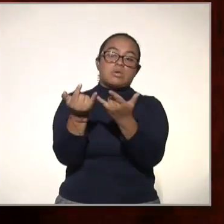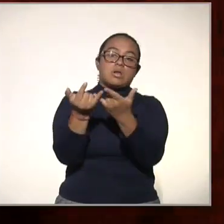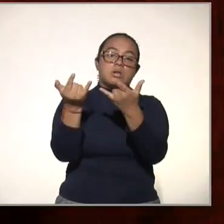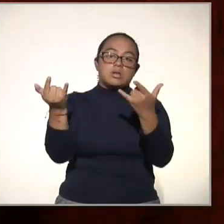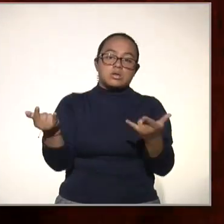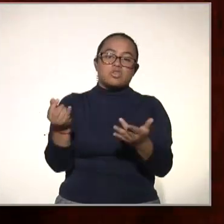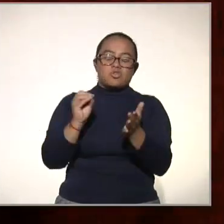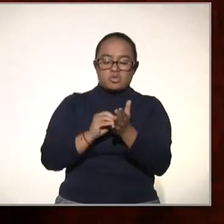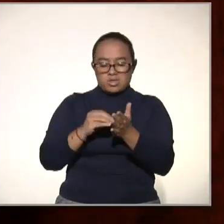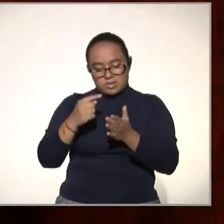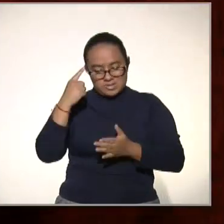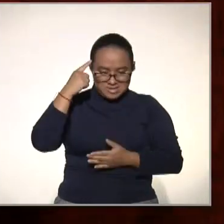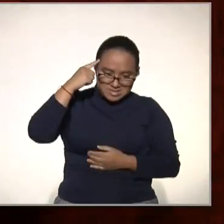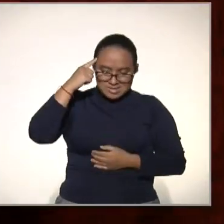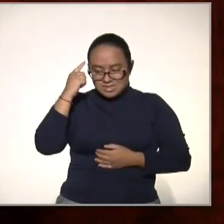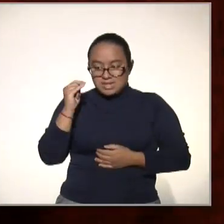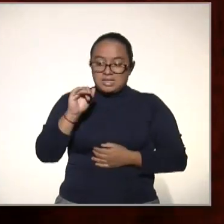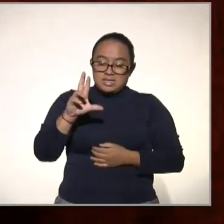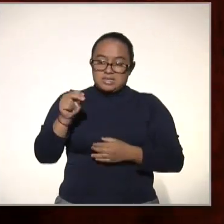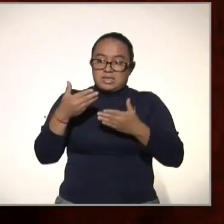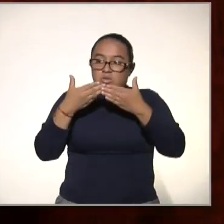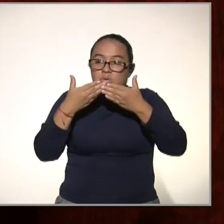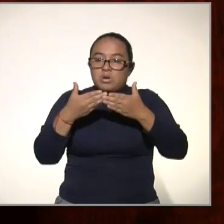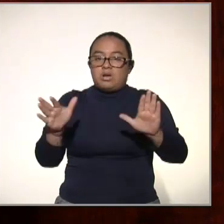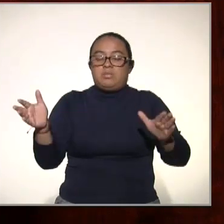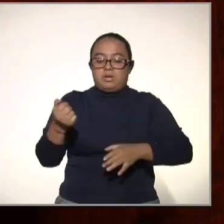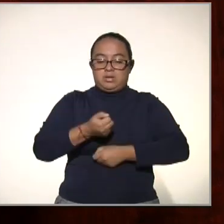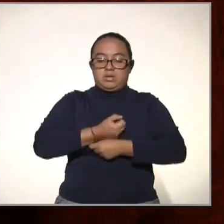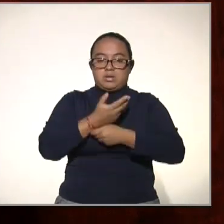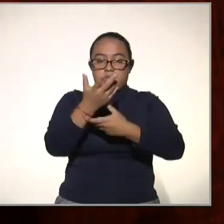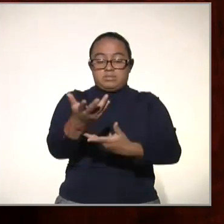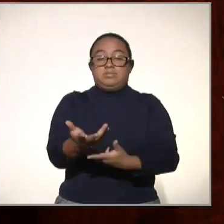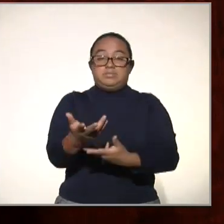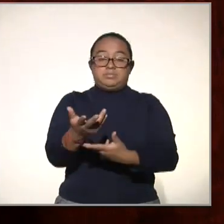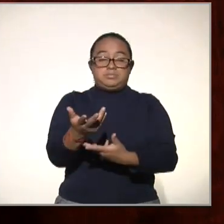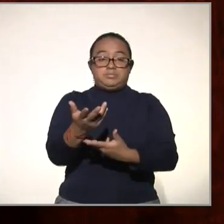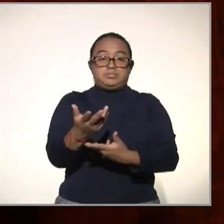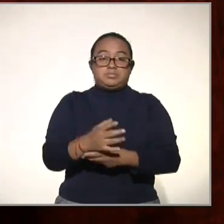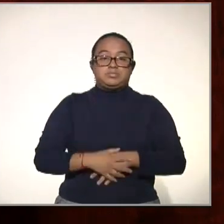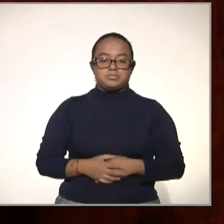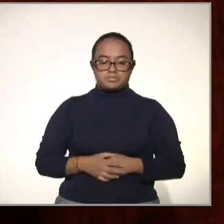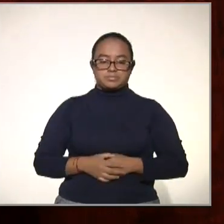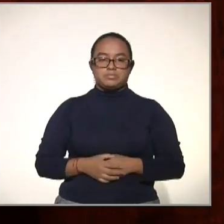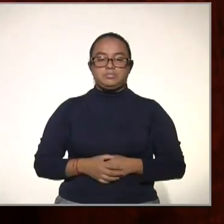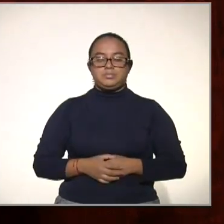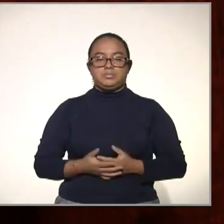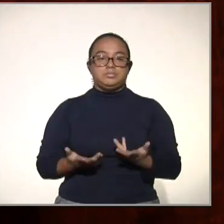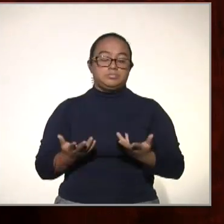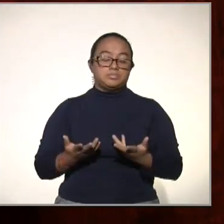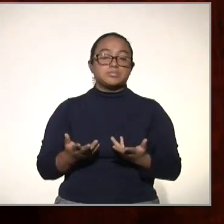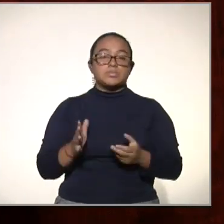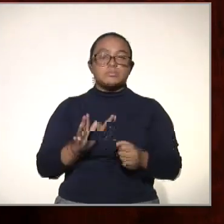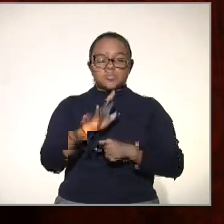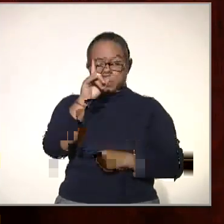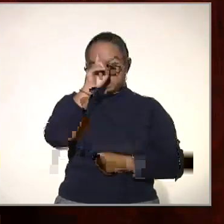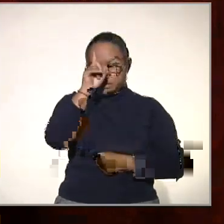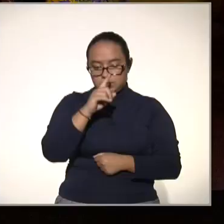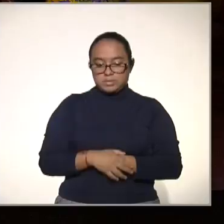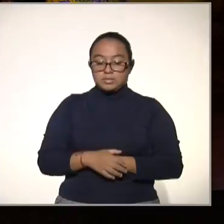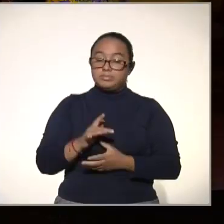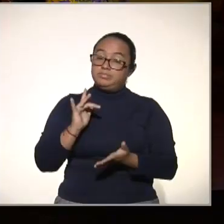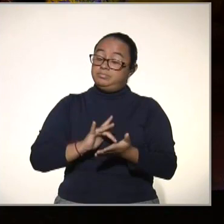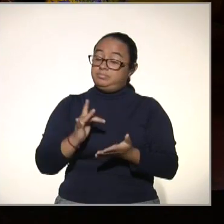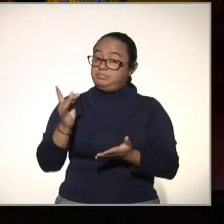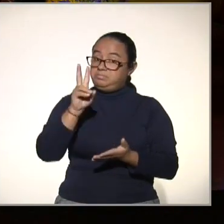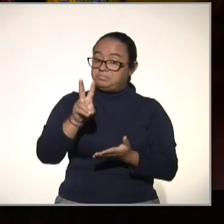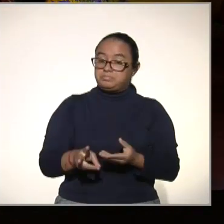estén en el proceso y que se resistan a lo mejor a dejar todo eso que la sociedad espera de ellos y ellas. Yo agradezco un